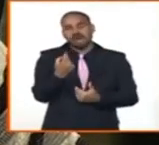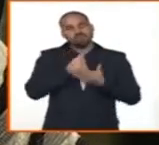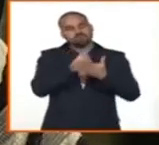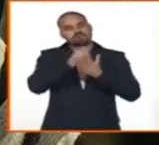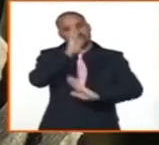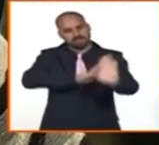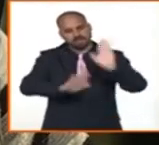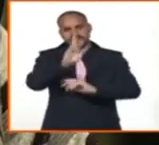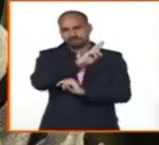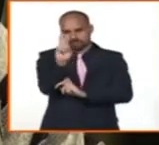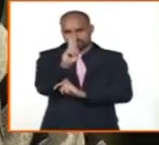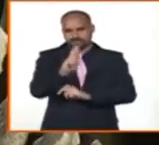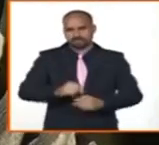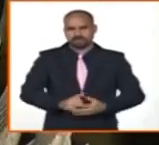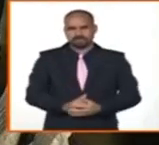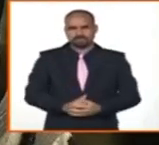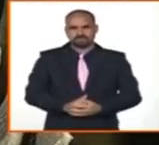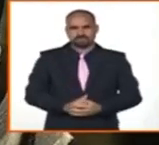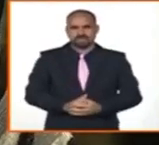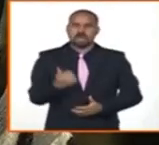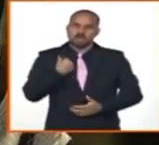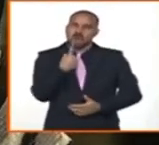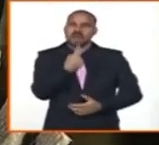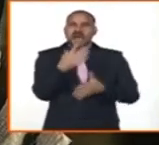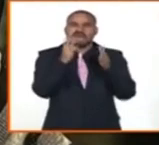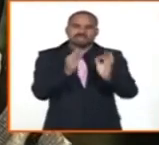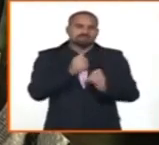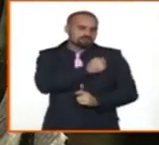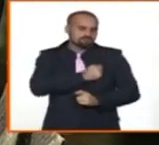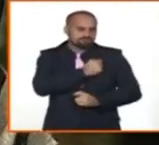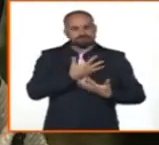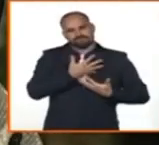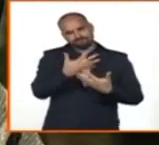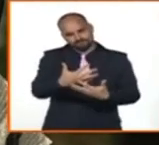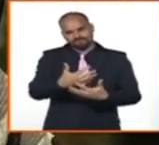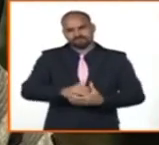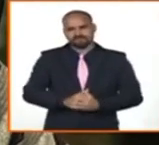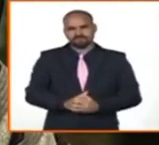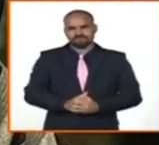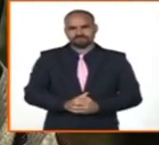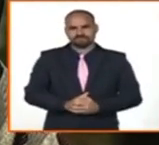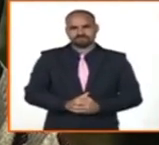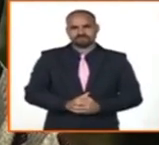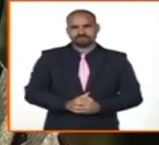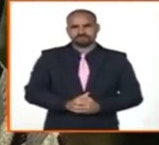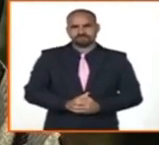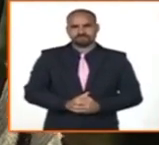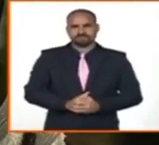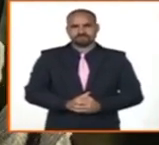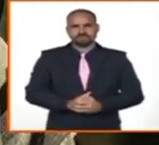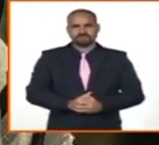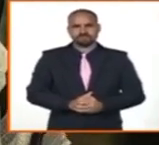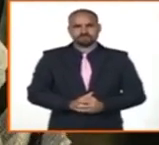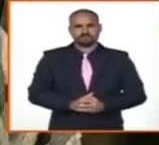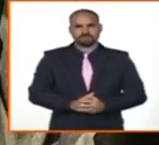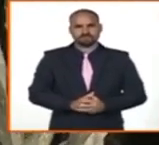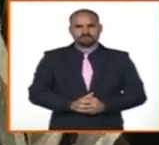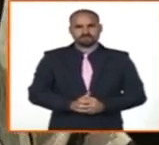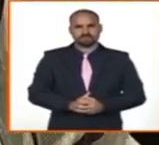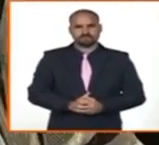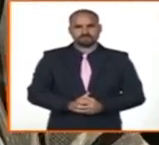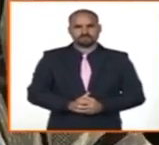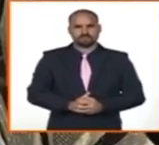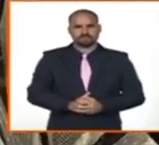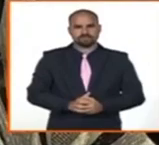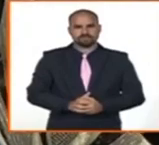Bueno, ese es un mensaje de amor muy profundo que quería darles. Y con respecto a la comunicación